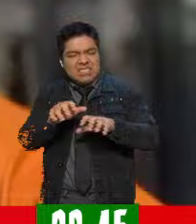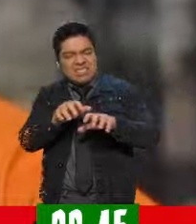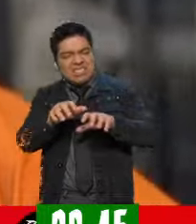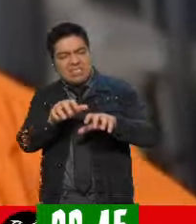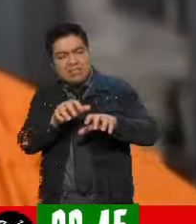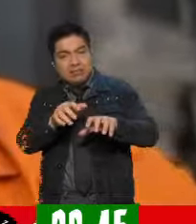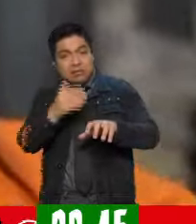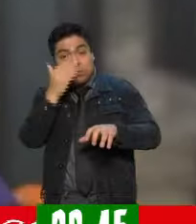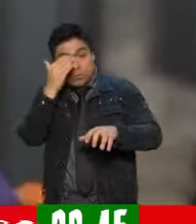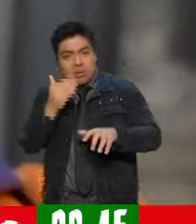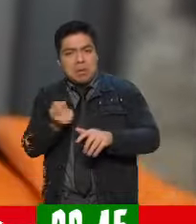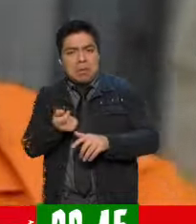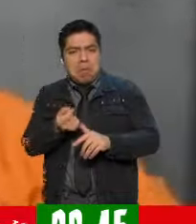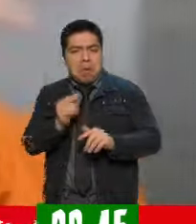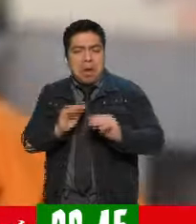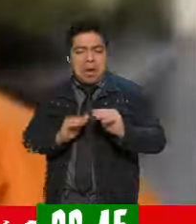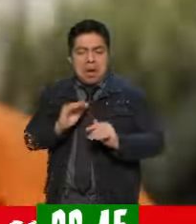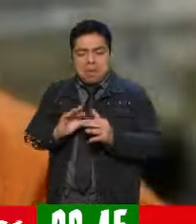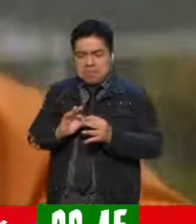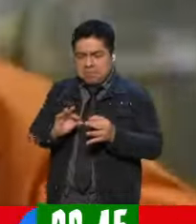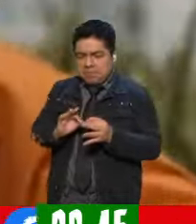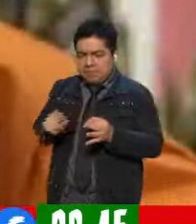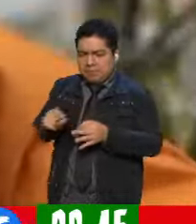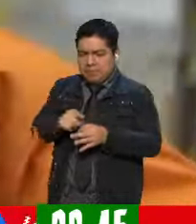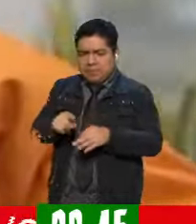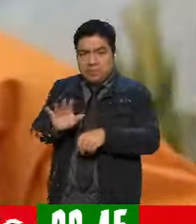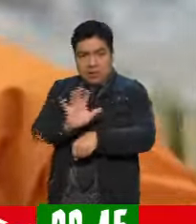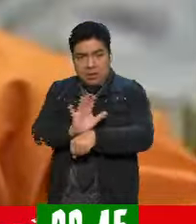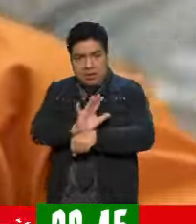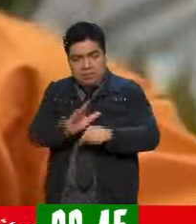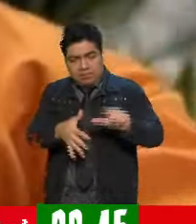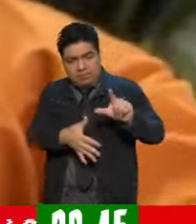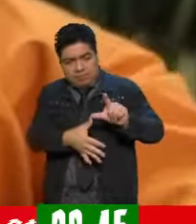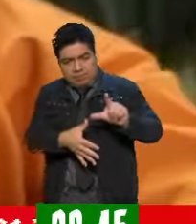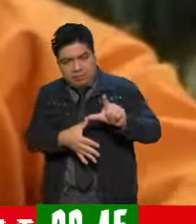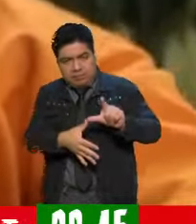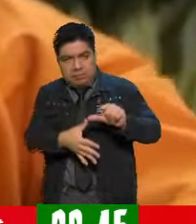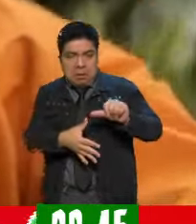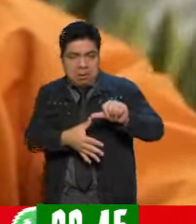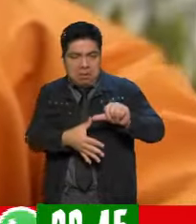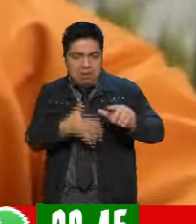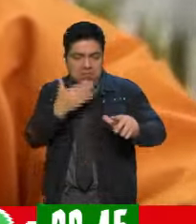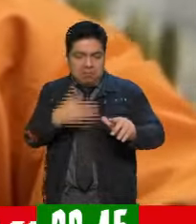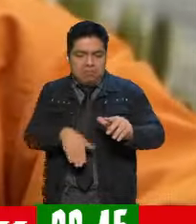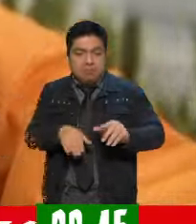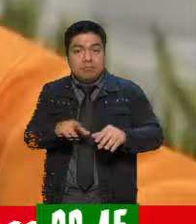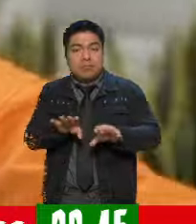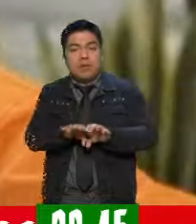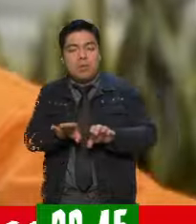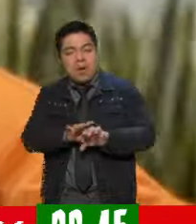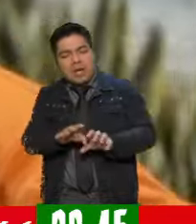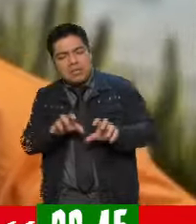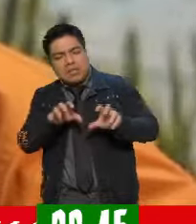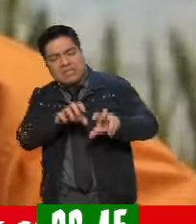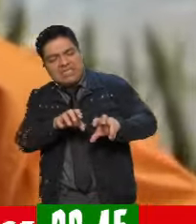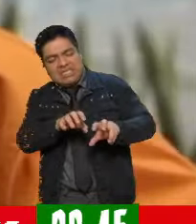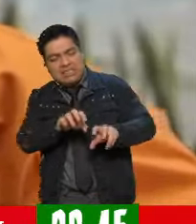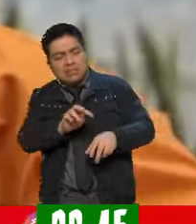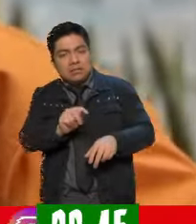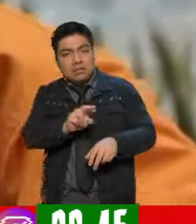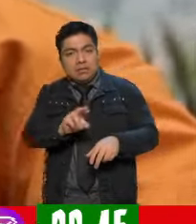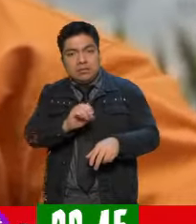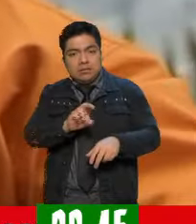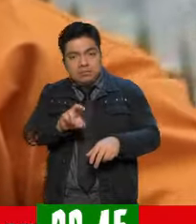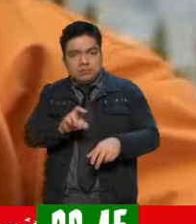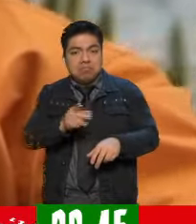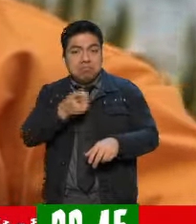pocas veces hablamos de, no solo de cine latinoamericano, sino de cine latinoamericano que esté inscrito a un género como lo es el terror. Se